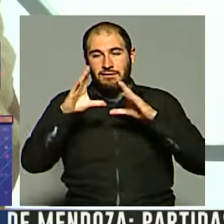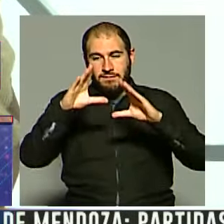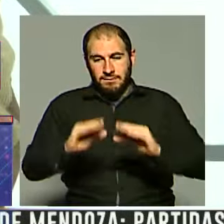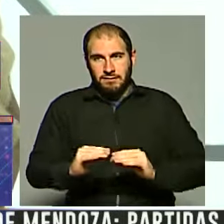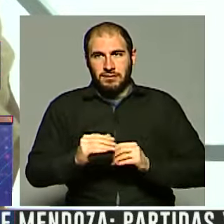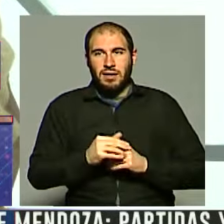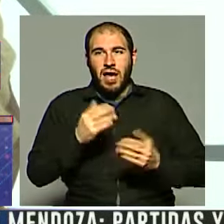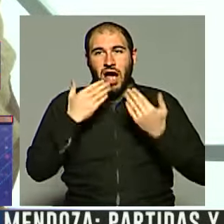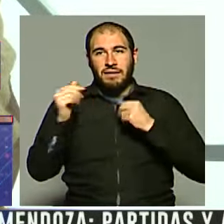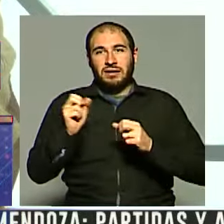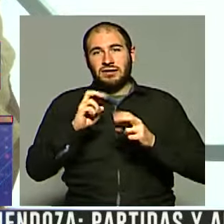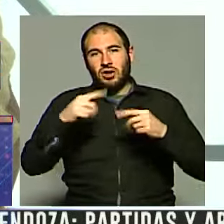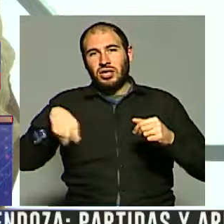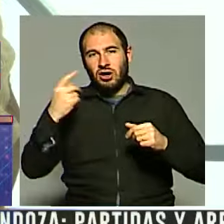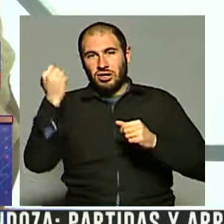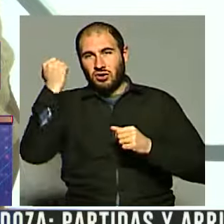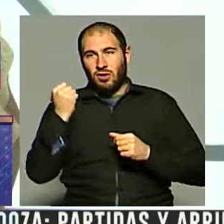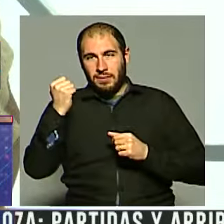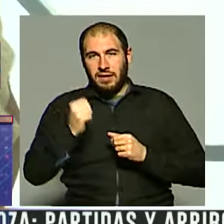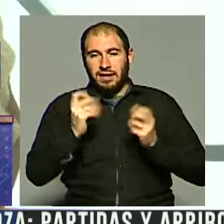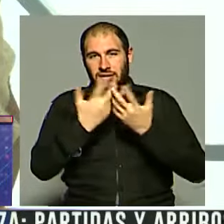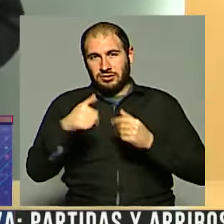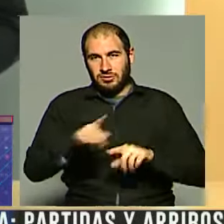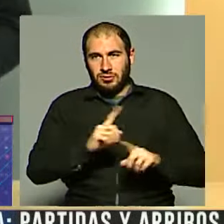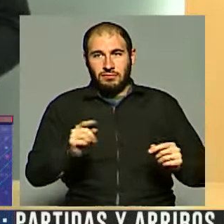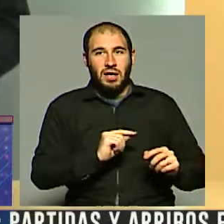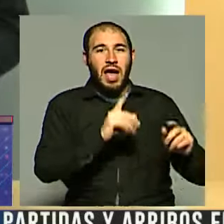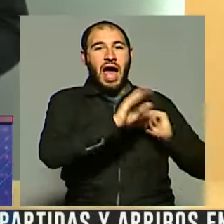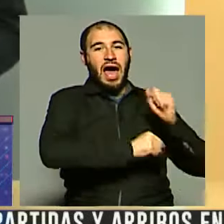y hablemos de otro tipo de situaciones en la economía que no tienen que ver con esto. Bueno, será hasta el próximo martes entonces.